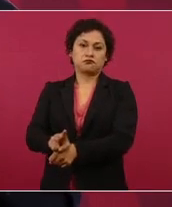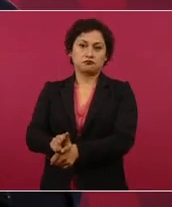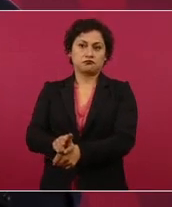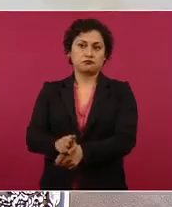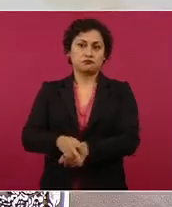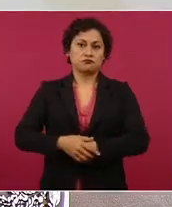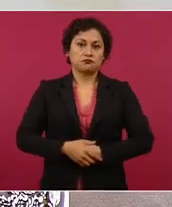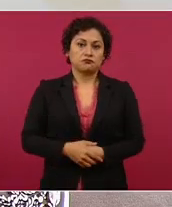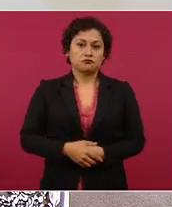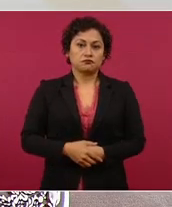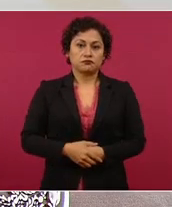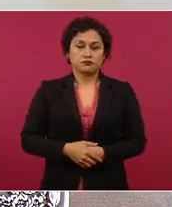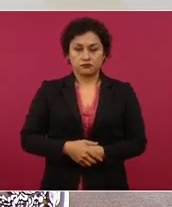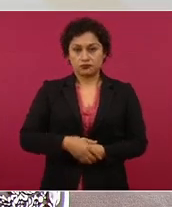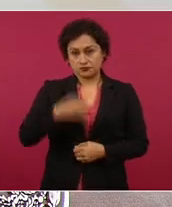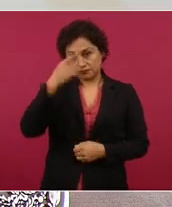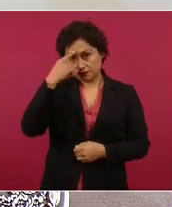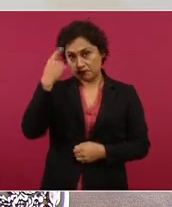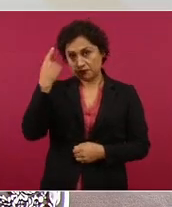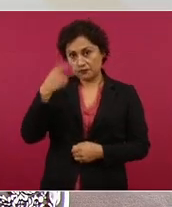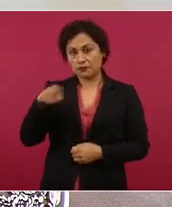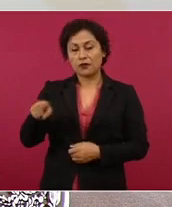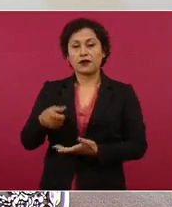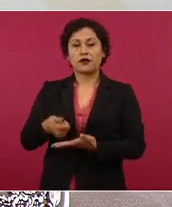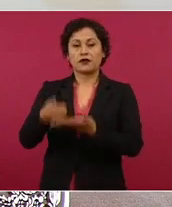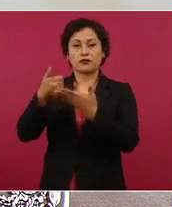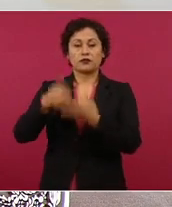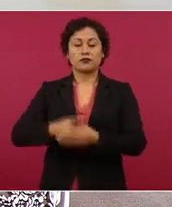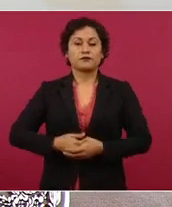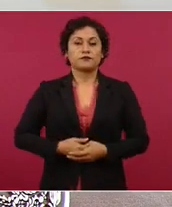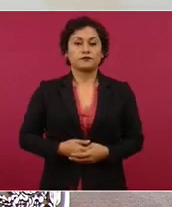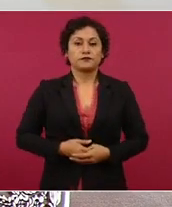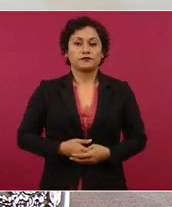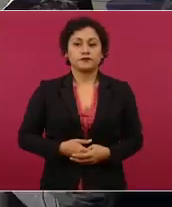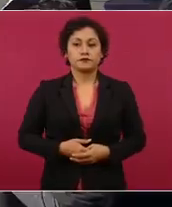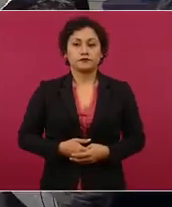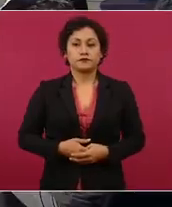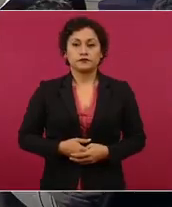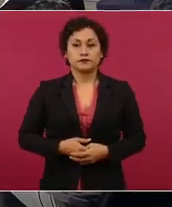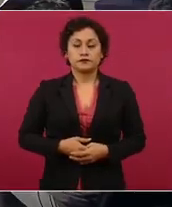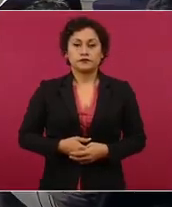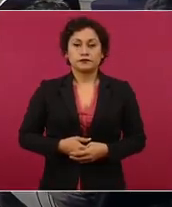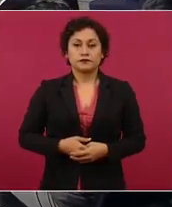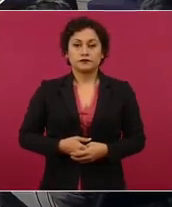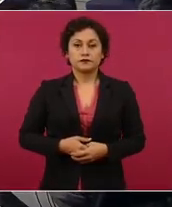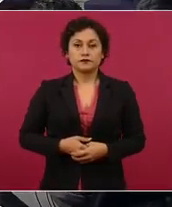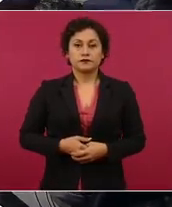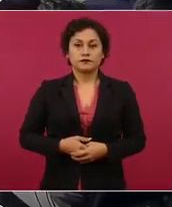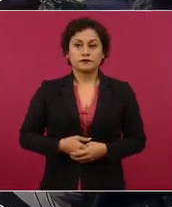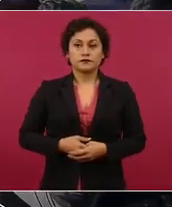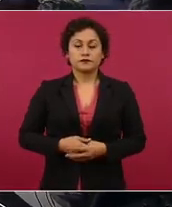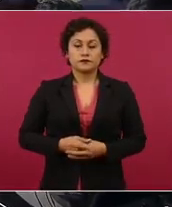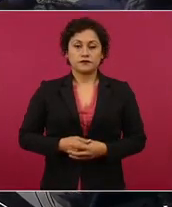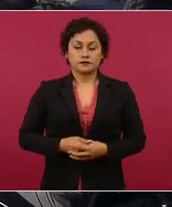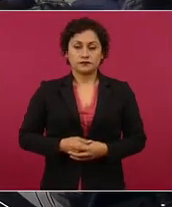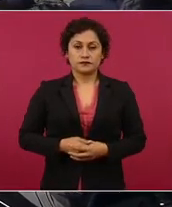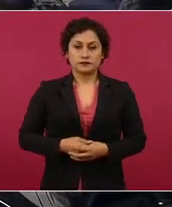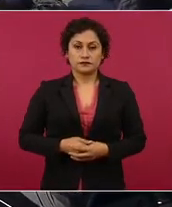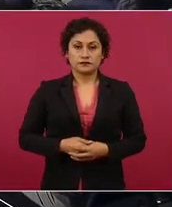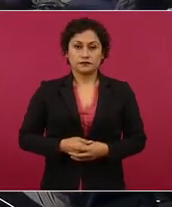¿sí?, y que se atienda a los trabajadores. acerca